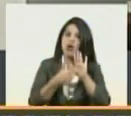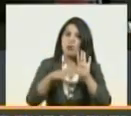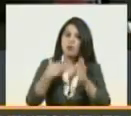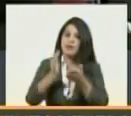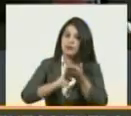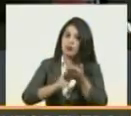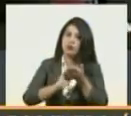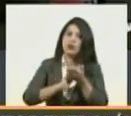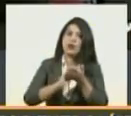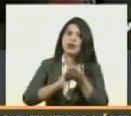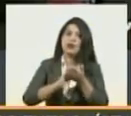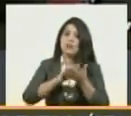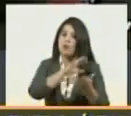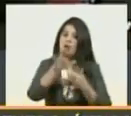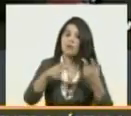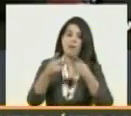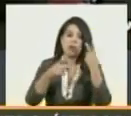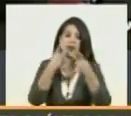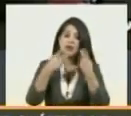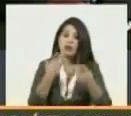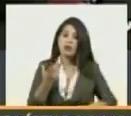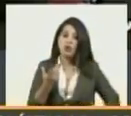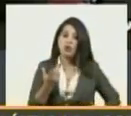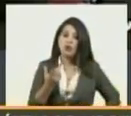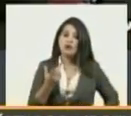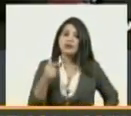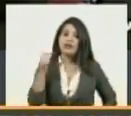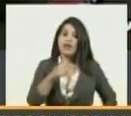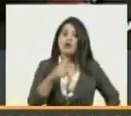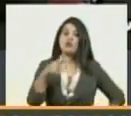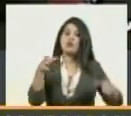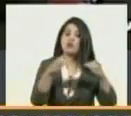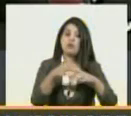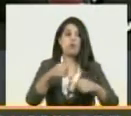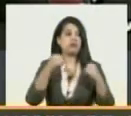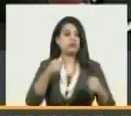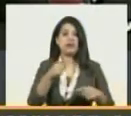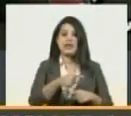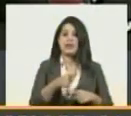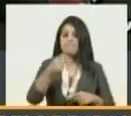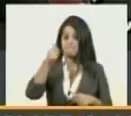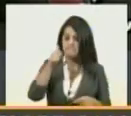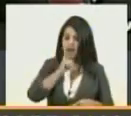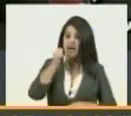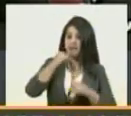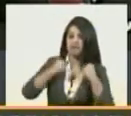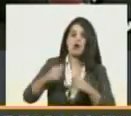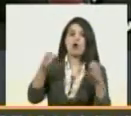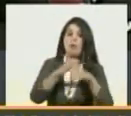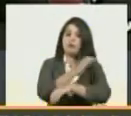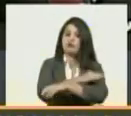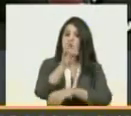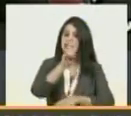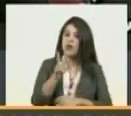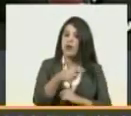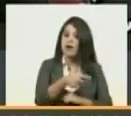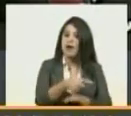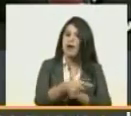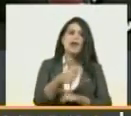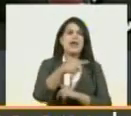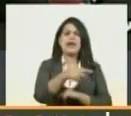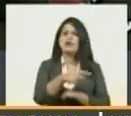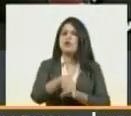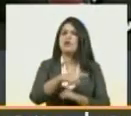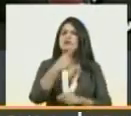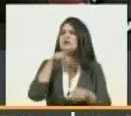la profunda crisis política impuesta por la división, impuesta por la intolerancia de la oposición venezolana, sea objeto